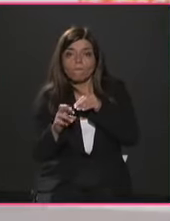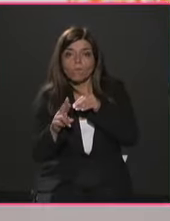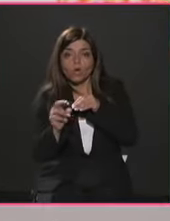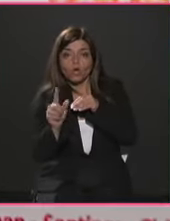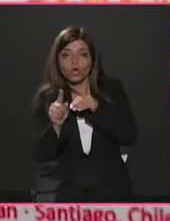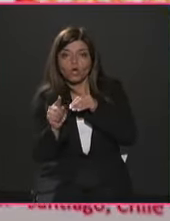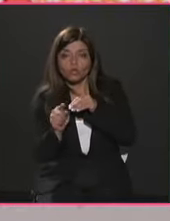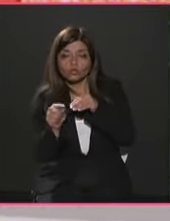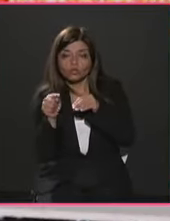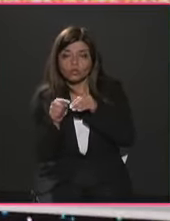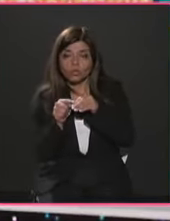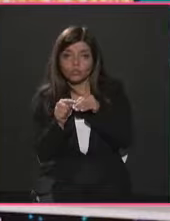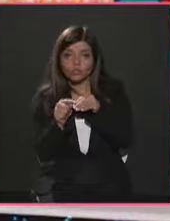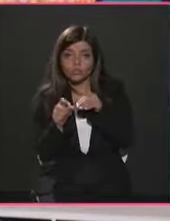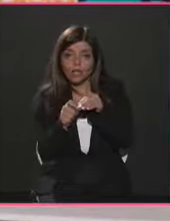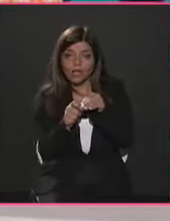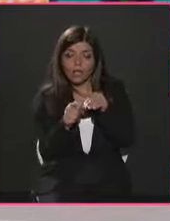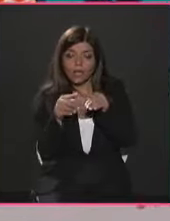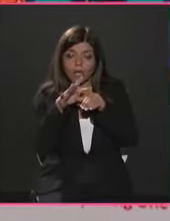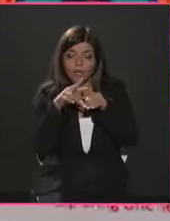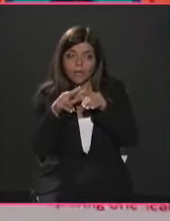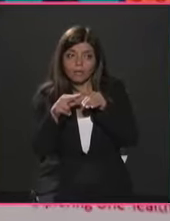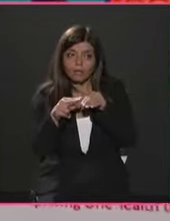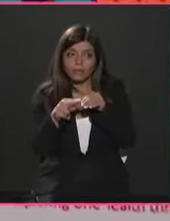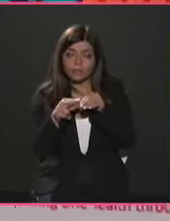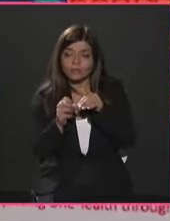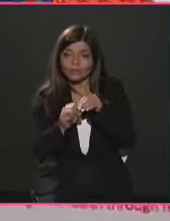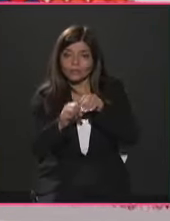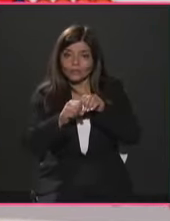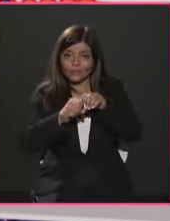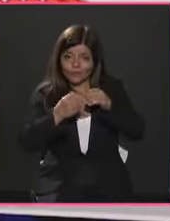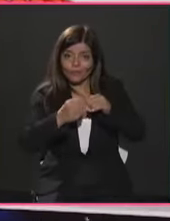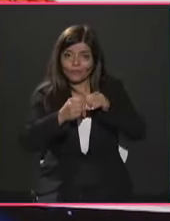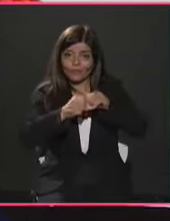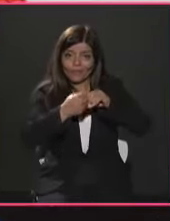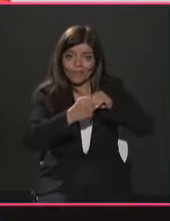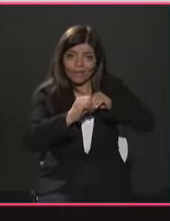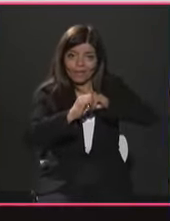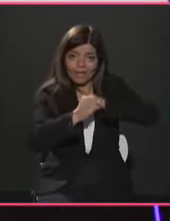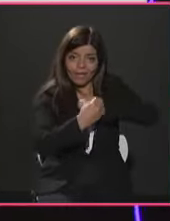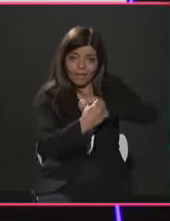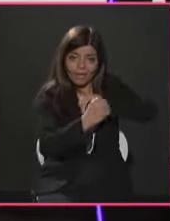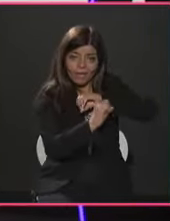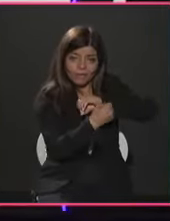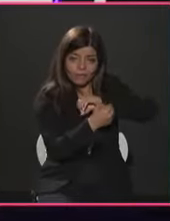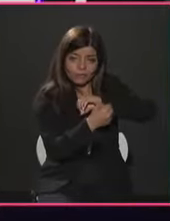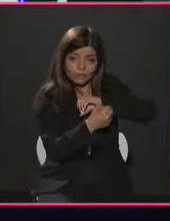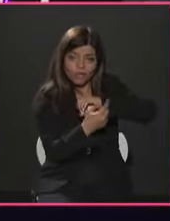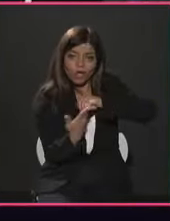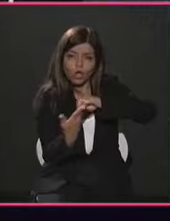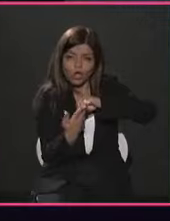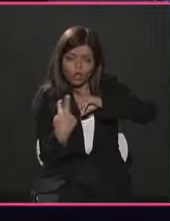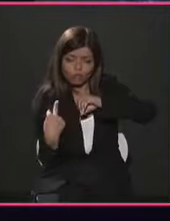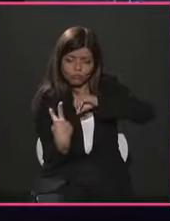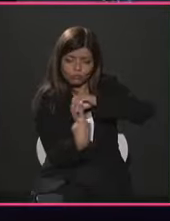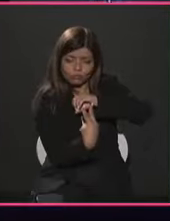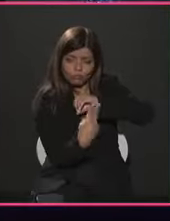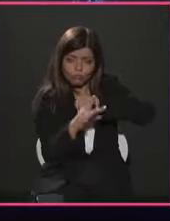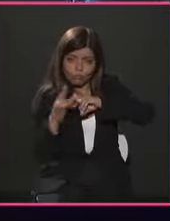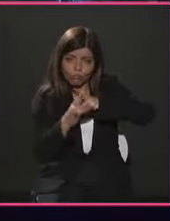estamos disrupt el rompiendo esto para y usando la Inteligencia artificial y traduciéndolo